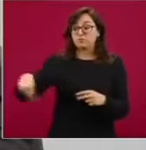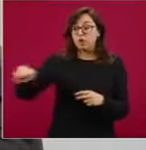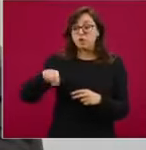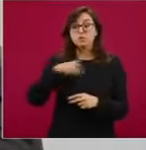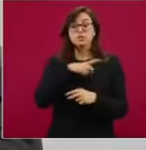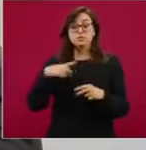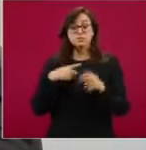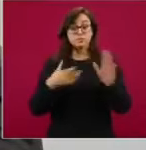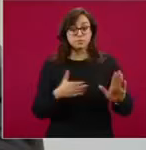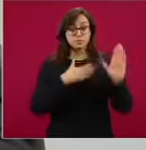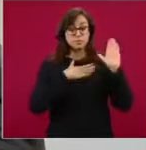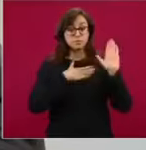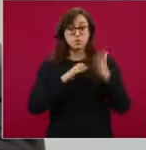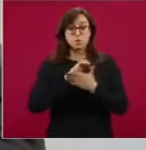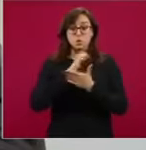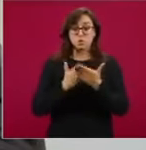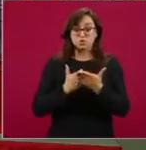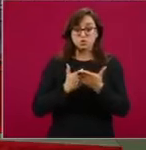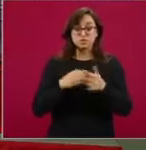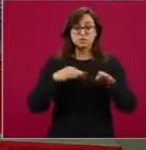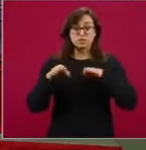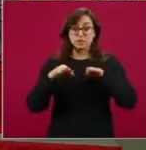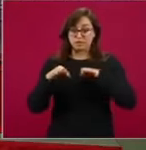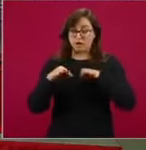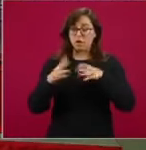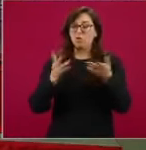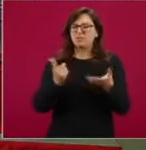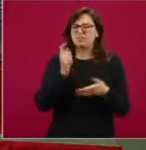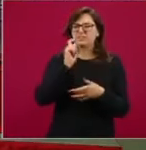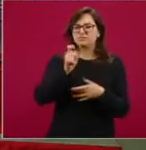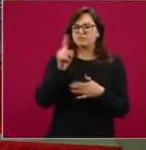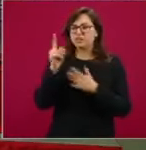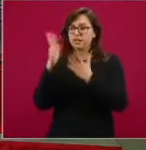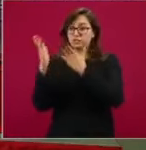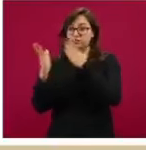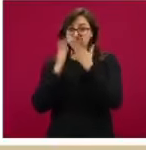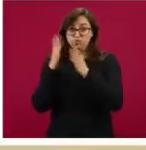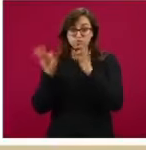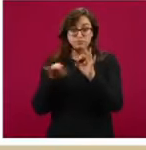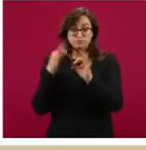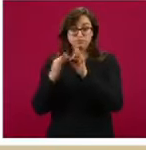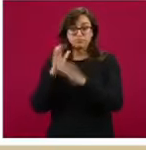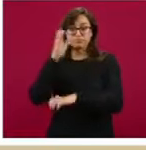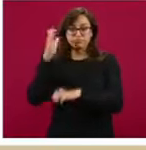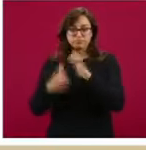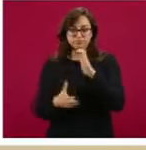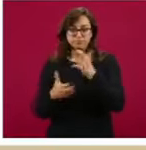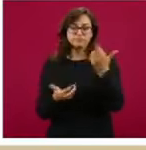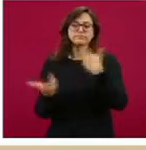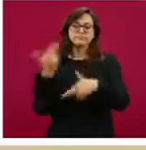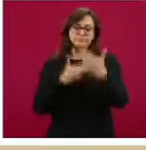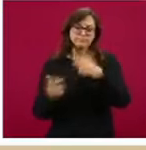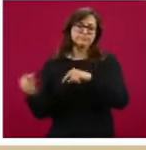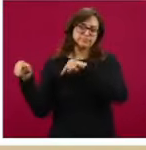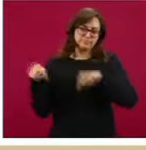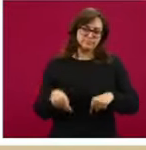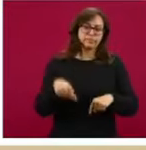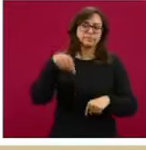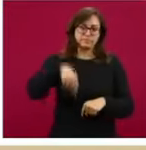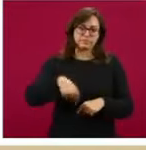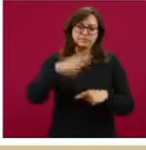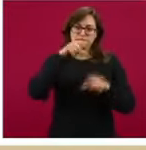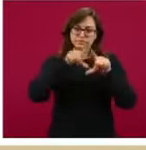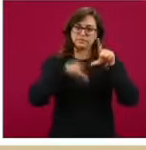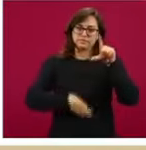médico tenga un contrato laboral que cuando termine su formación en el extranjero pueda regresar a su lugar de